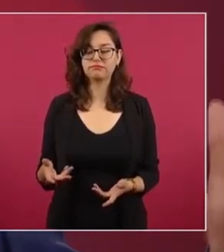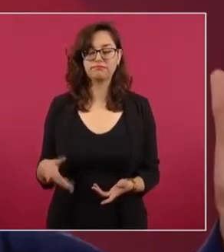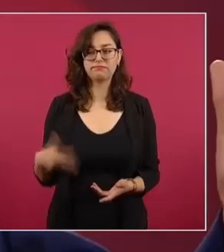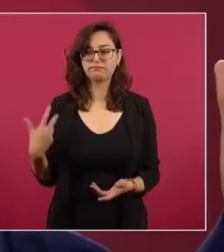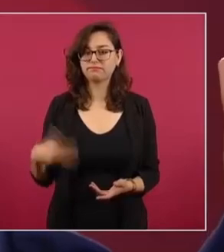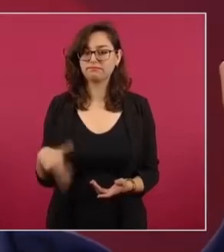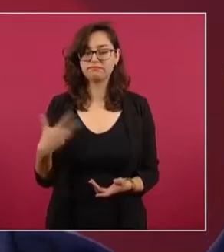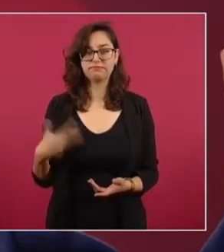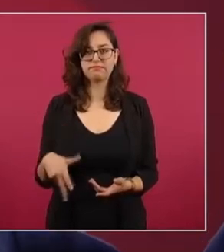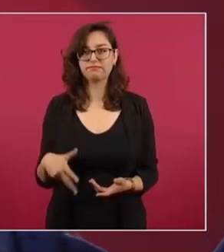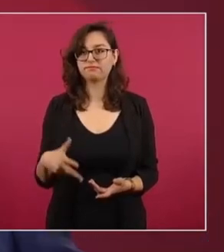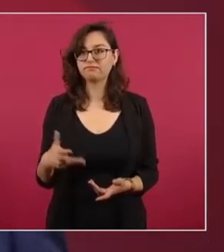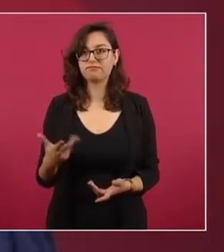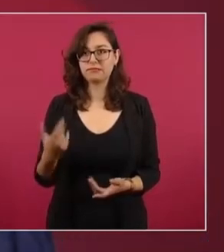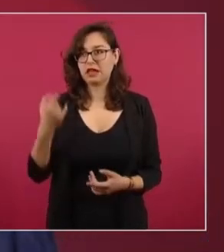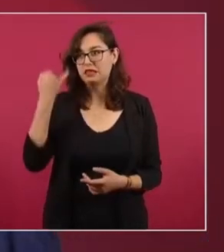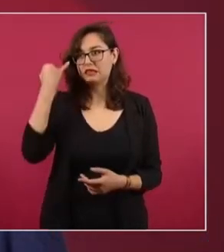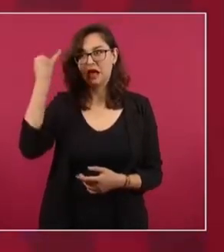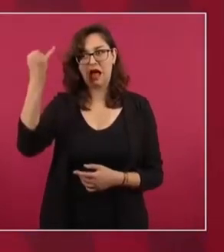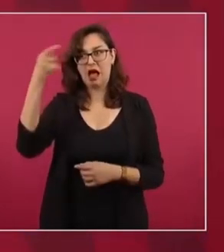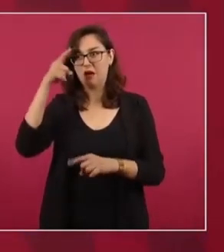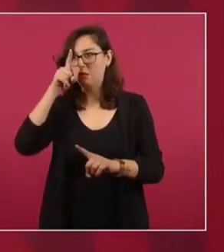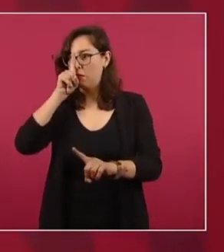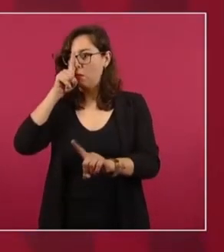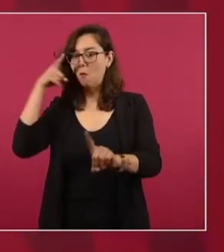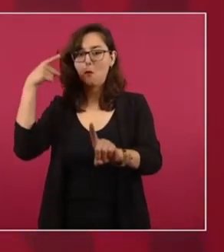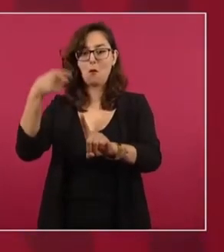fomentando un modelo de vida